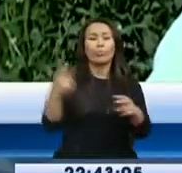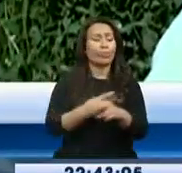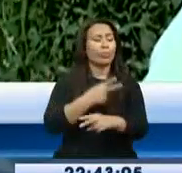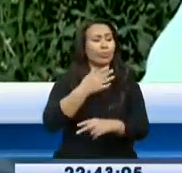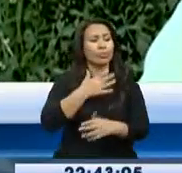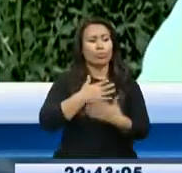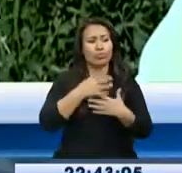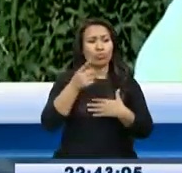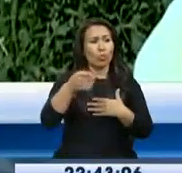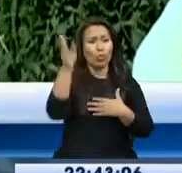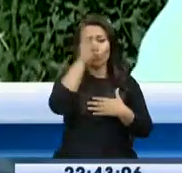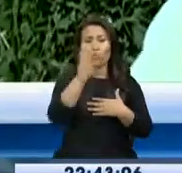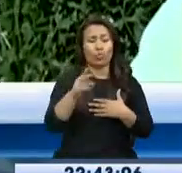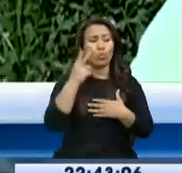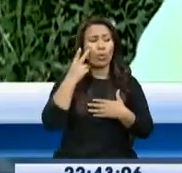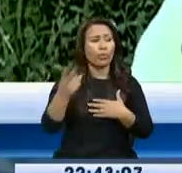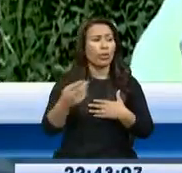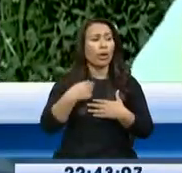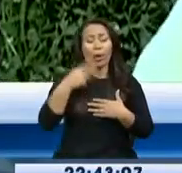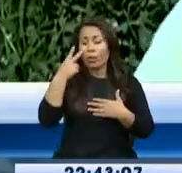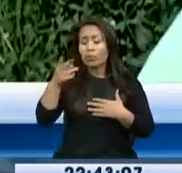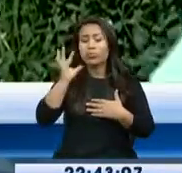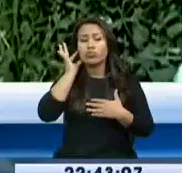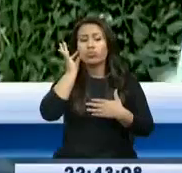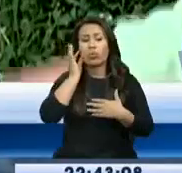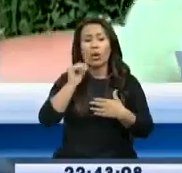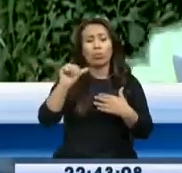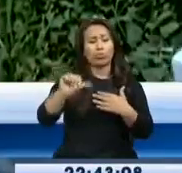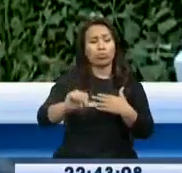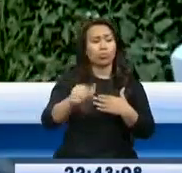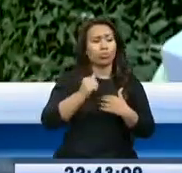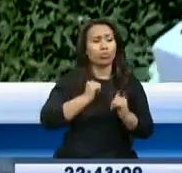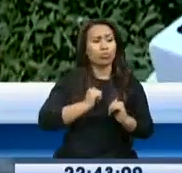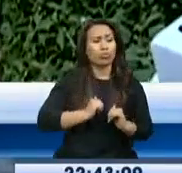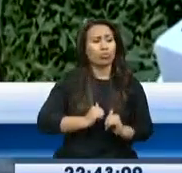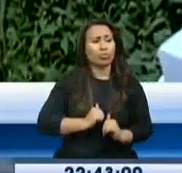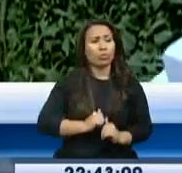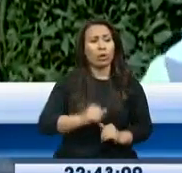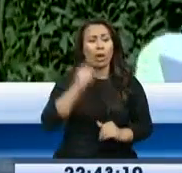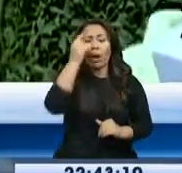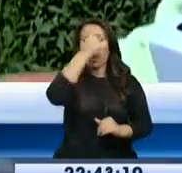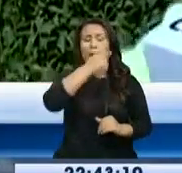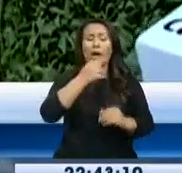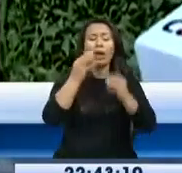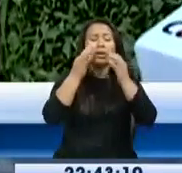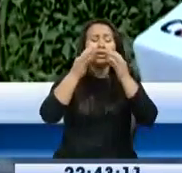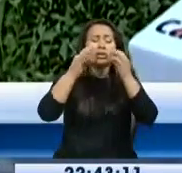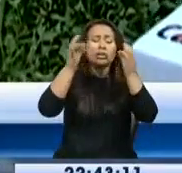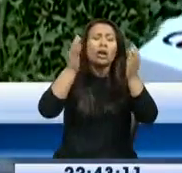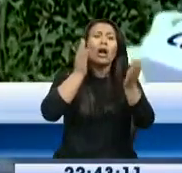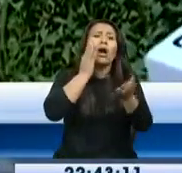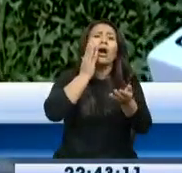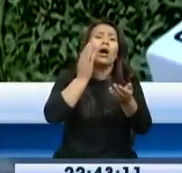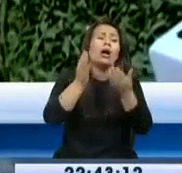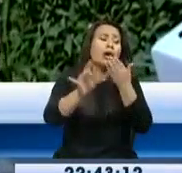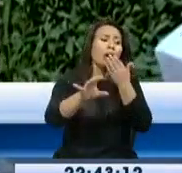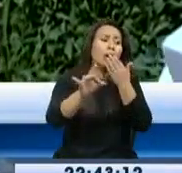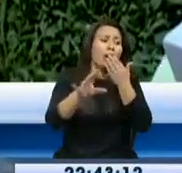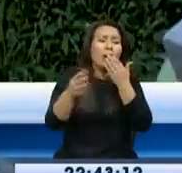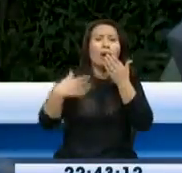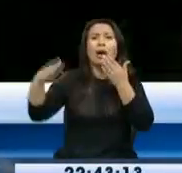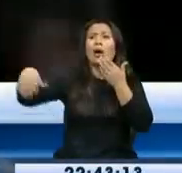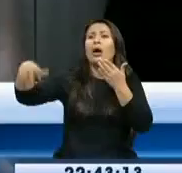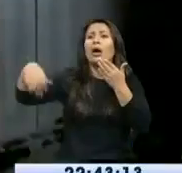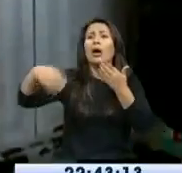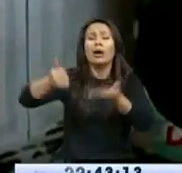horrible. ¿Cómo la vio usted, la señora? Mal, mal, porque ella, con su carita quemada, pedía auxilio, gritaba que la